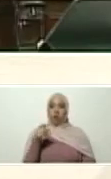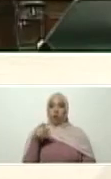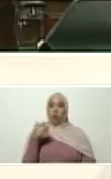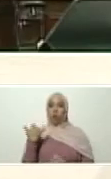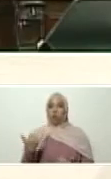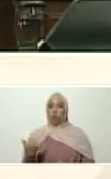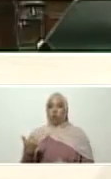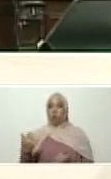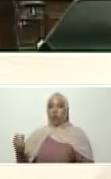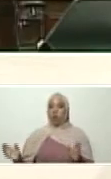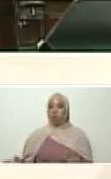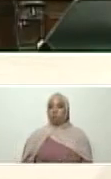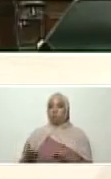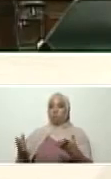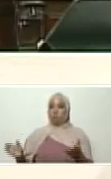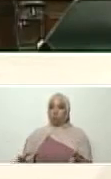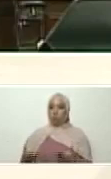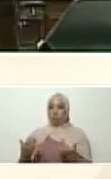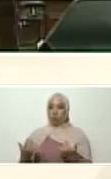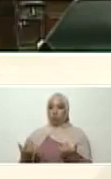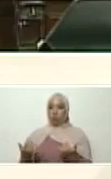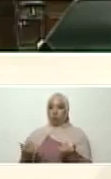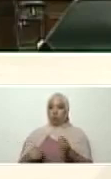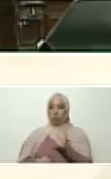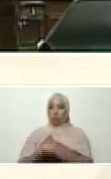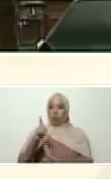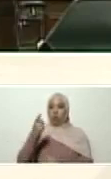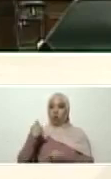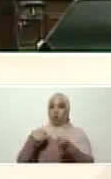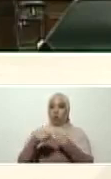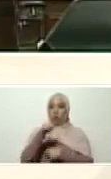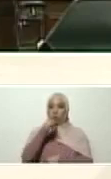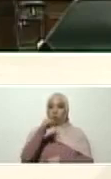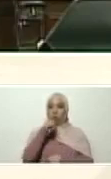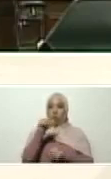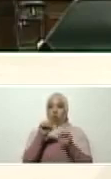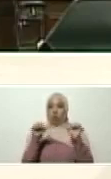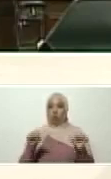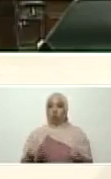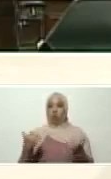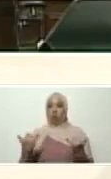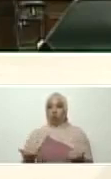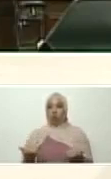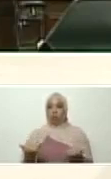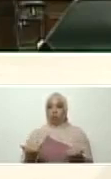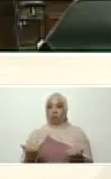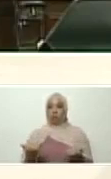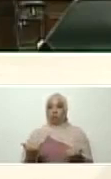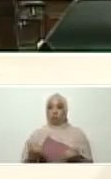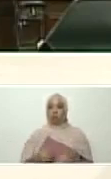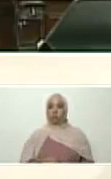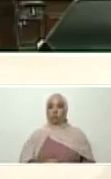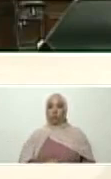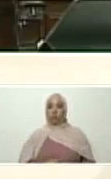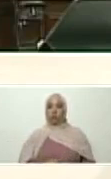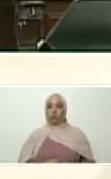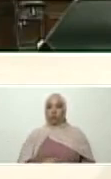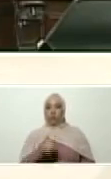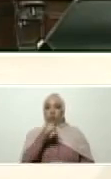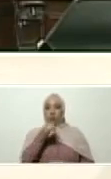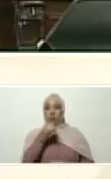el motor del crecimiento económico que tiene el sector privado hoy por hoy. Y en el sector público son el